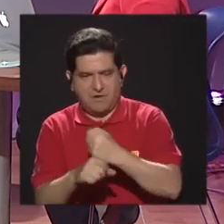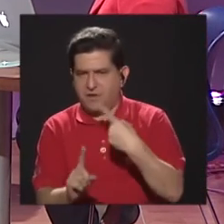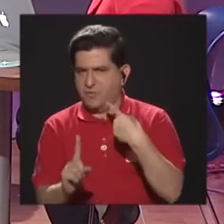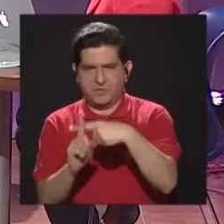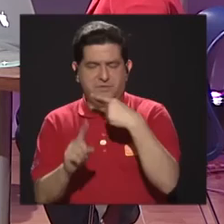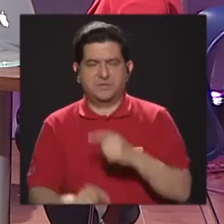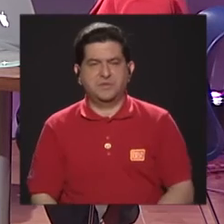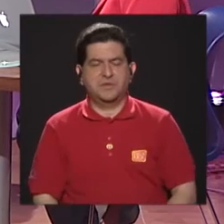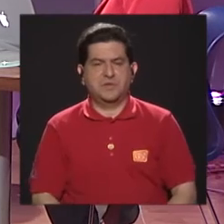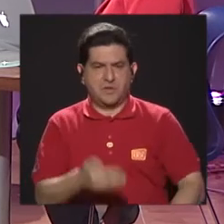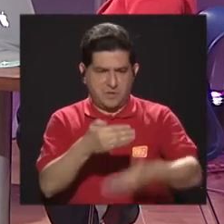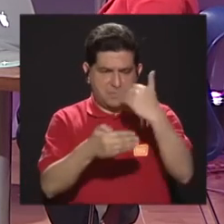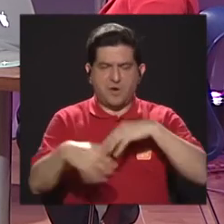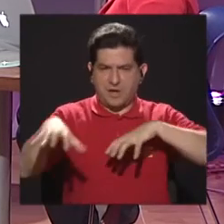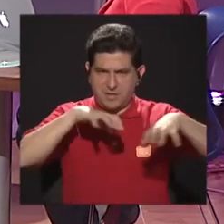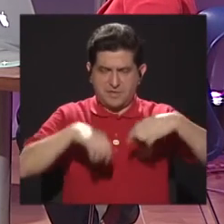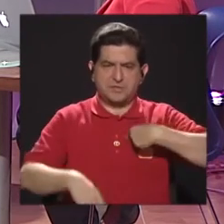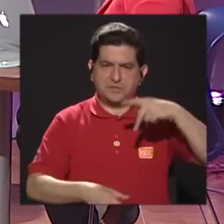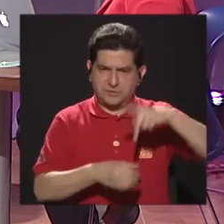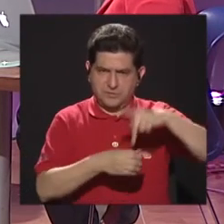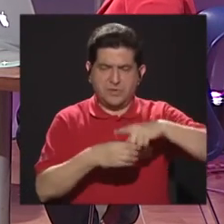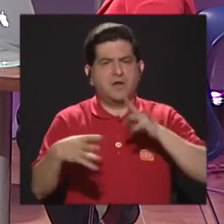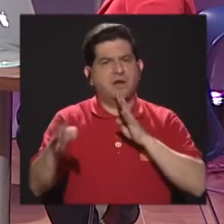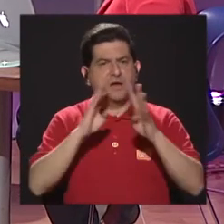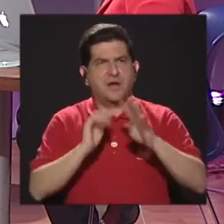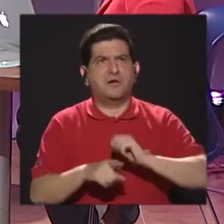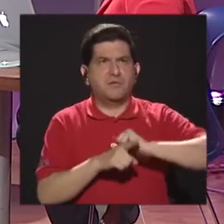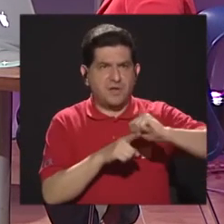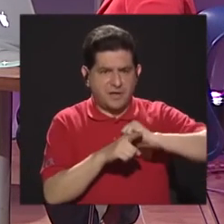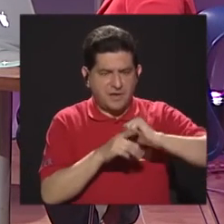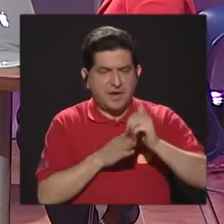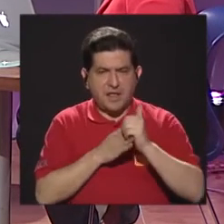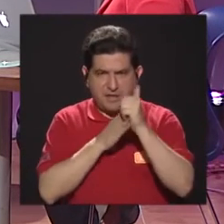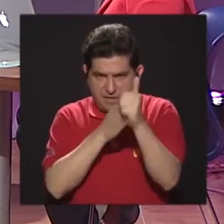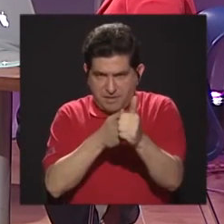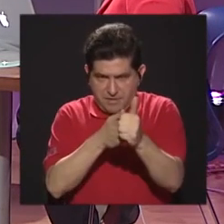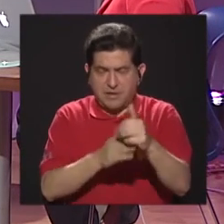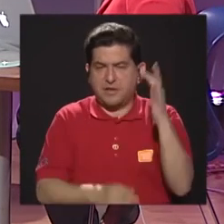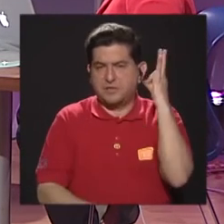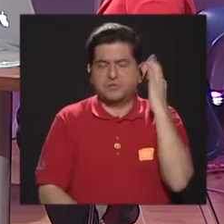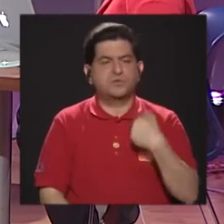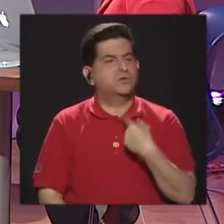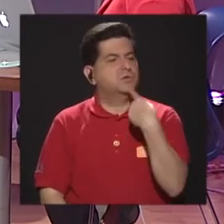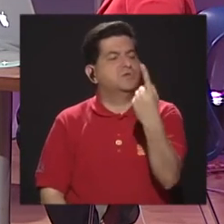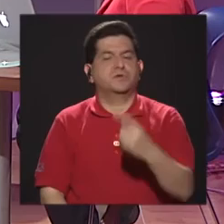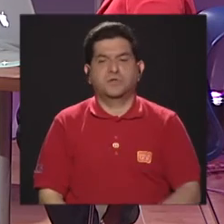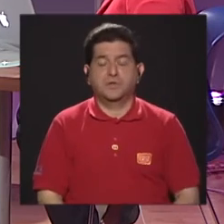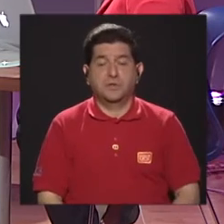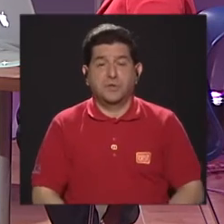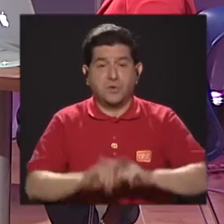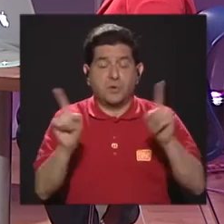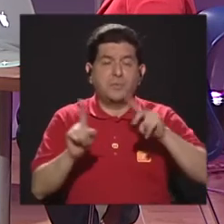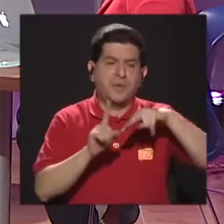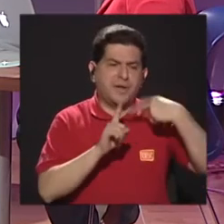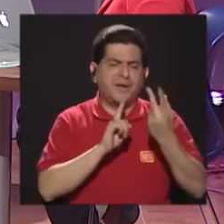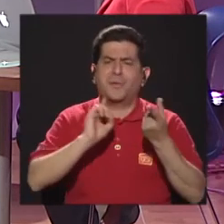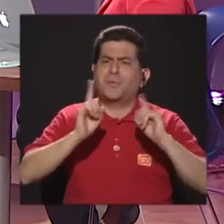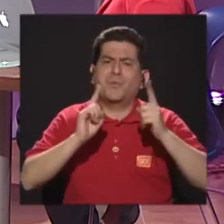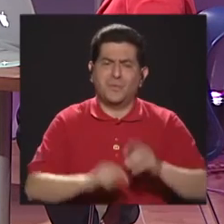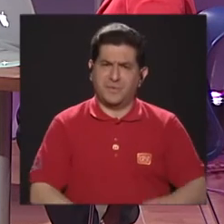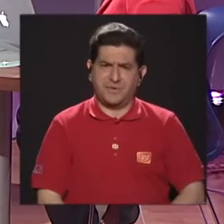no la labor positiva. No, hace poco estuve en una actividad donde se hablaba que hay que capacitar el liderazgo a las mujeres y yo digo, bueno, Pero ¿desde qué punto de